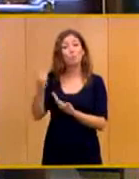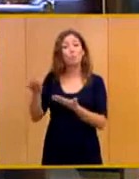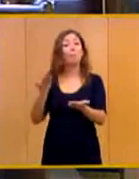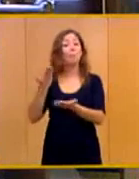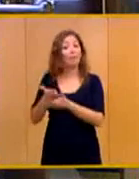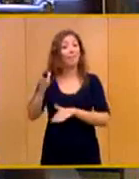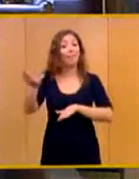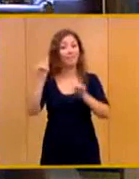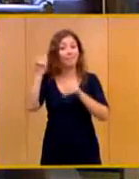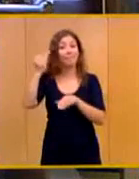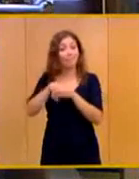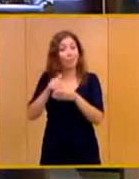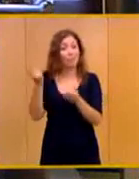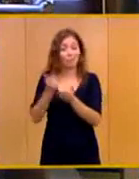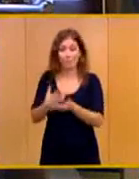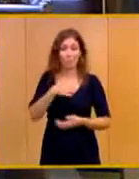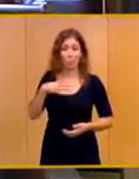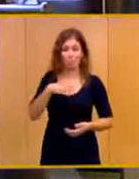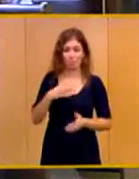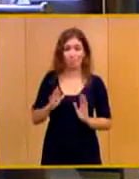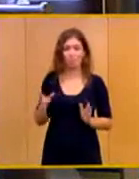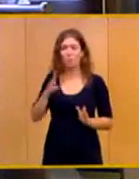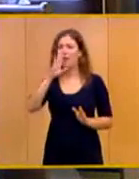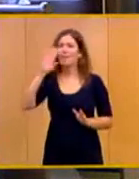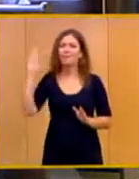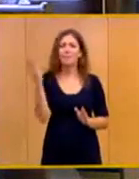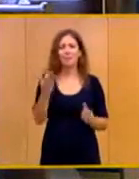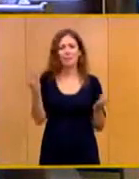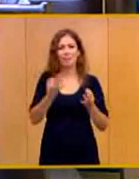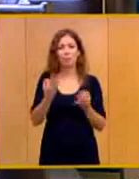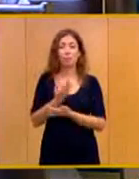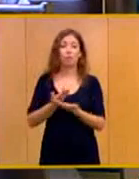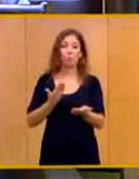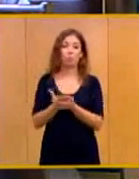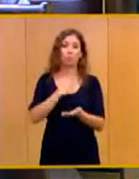Y entonces lo que pide, indirectamente, es que otros grupos le hagan la labor,